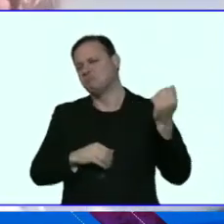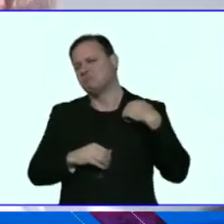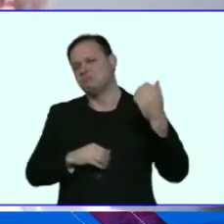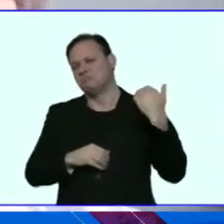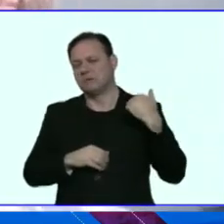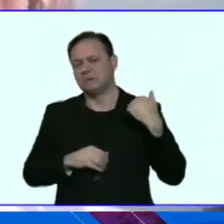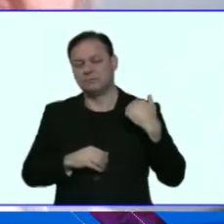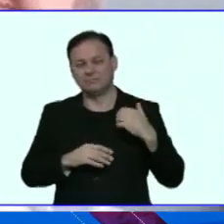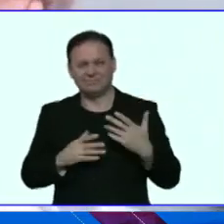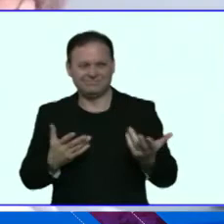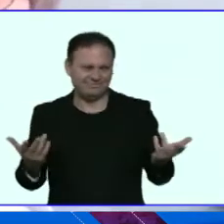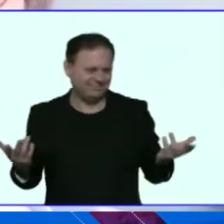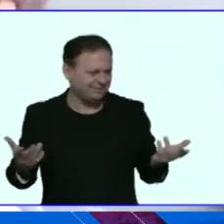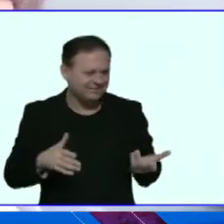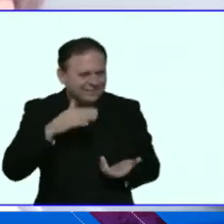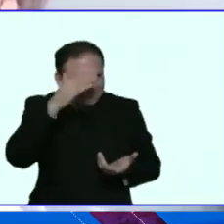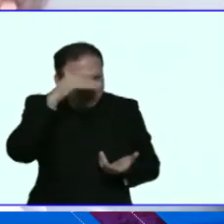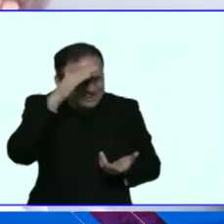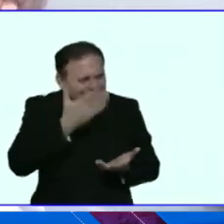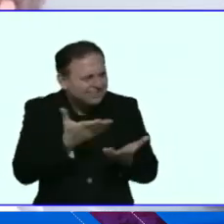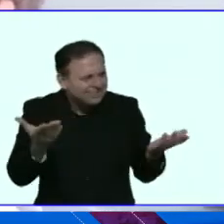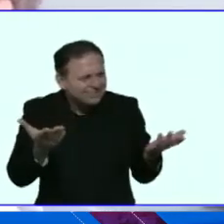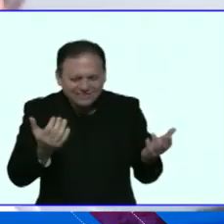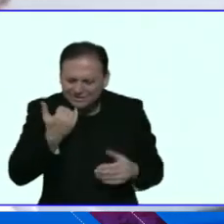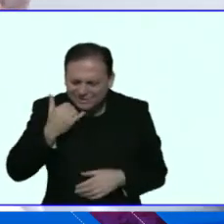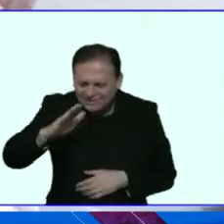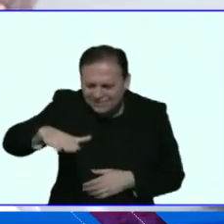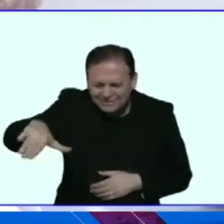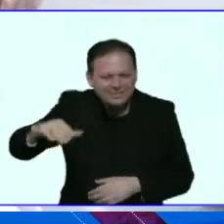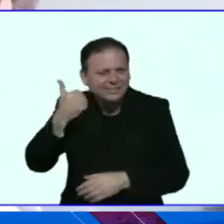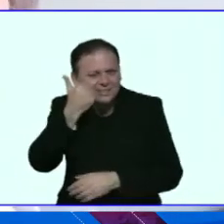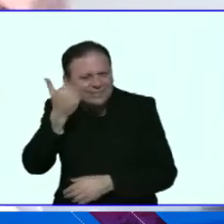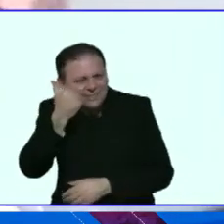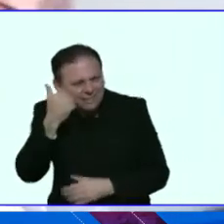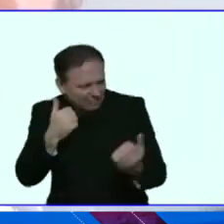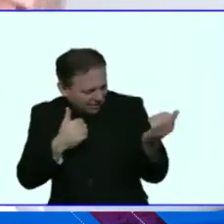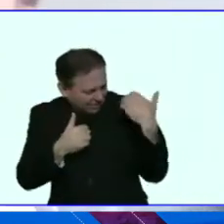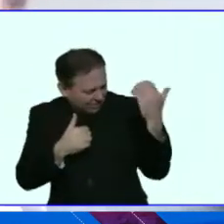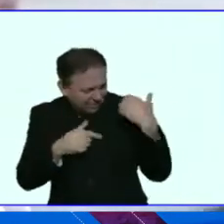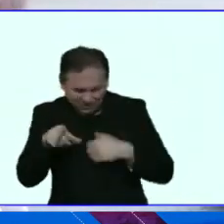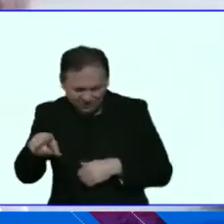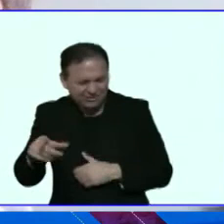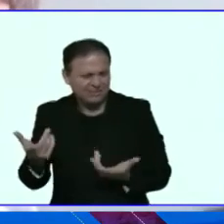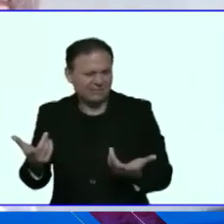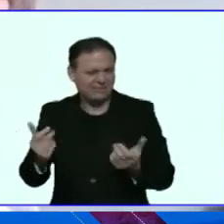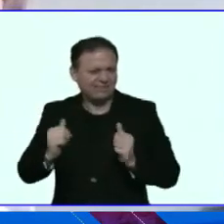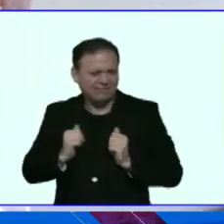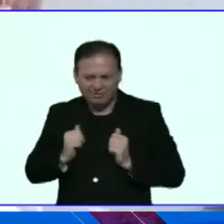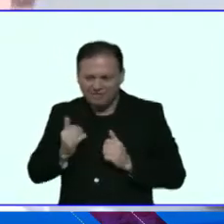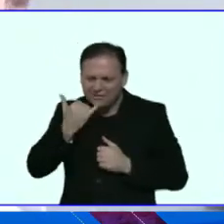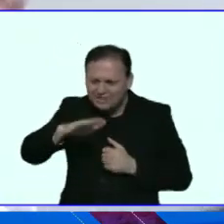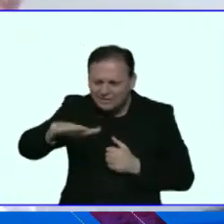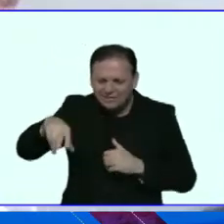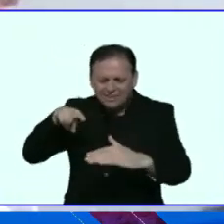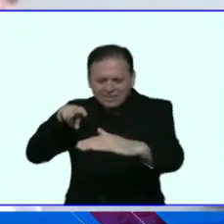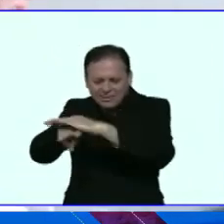la acción porque los que sufren son los pacientes y los familiares, claro. No directamente nosotros. Los que se quedan internados son los niños y las niñas. Ellos son los